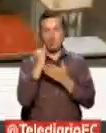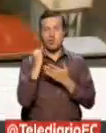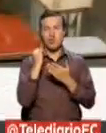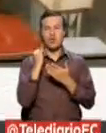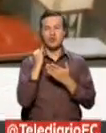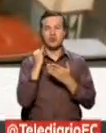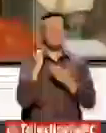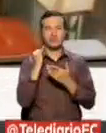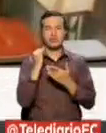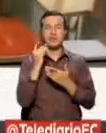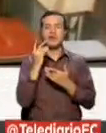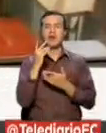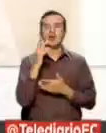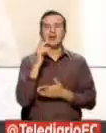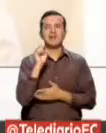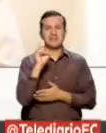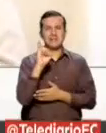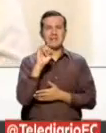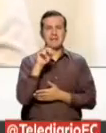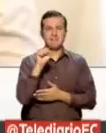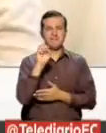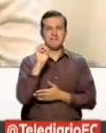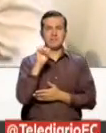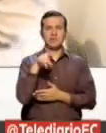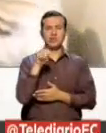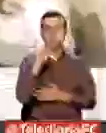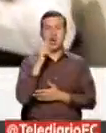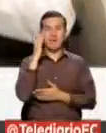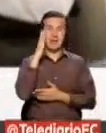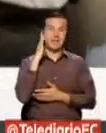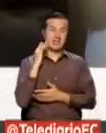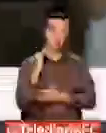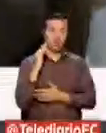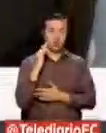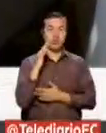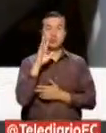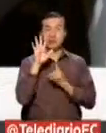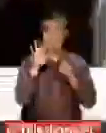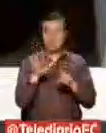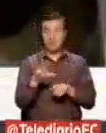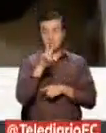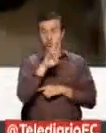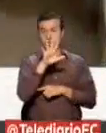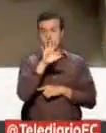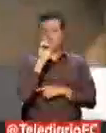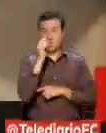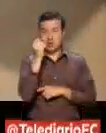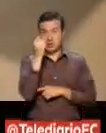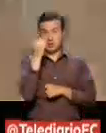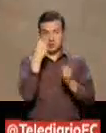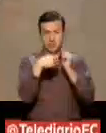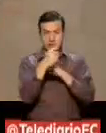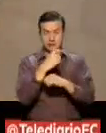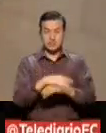la serie de dibujos animados Los Simpsons se vendió en 6.250 libras.